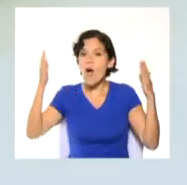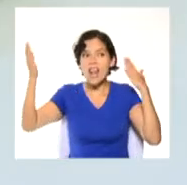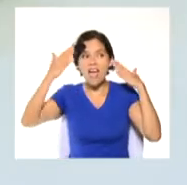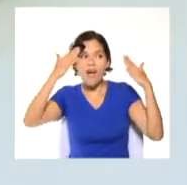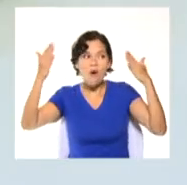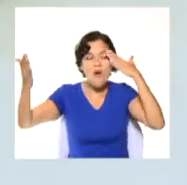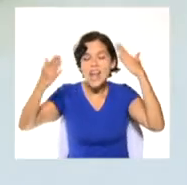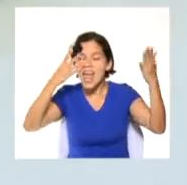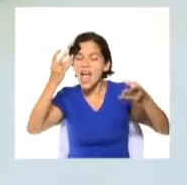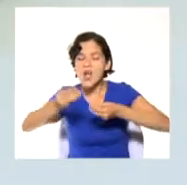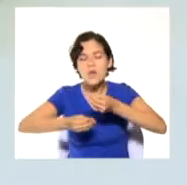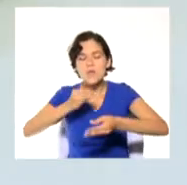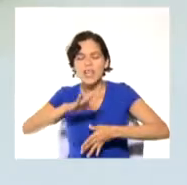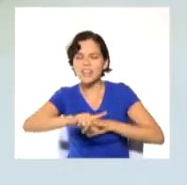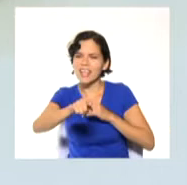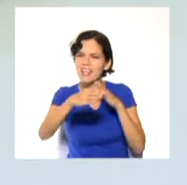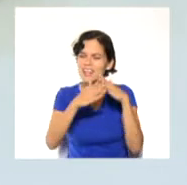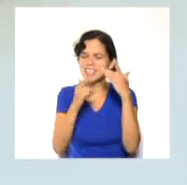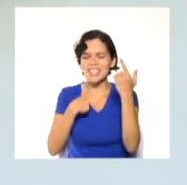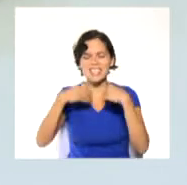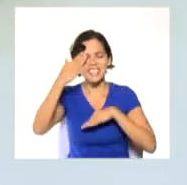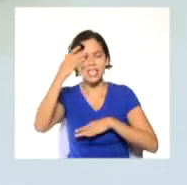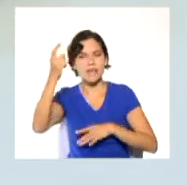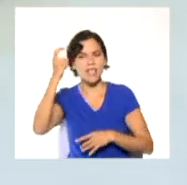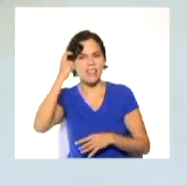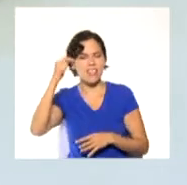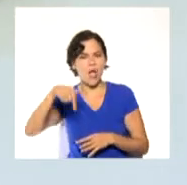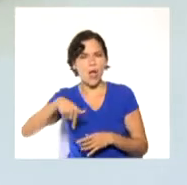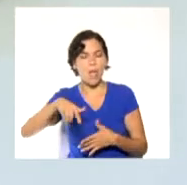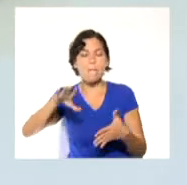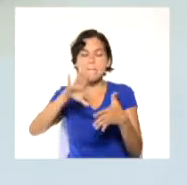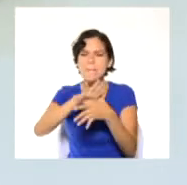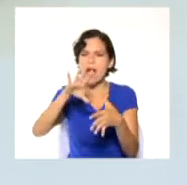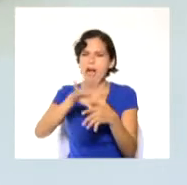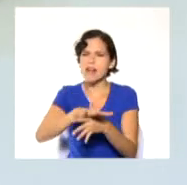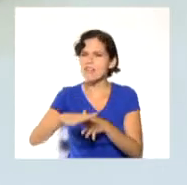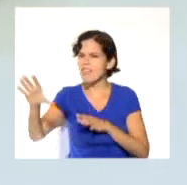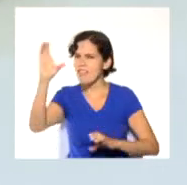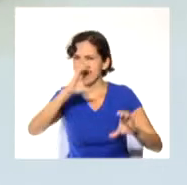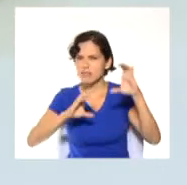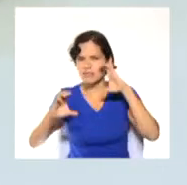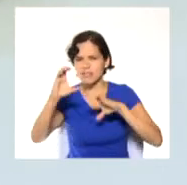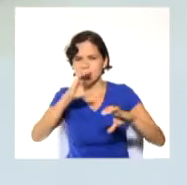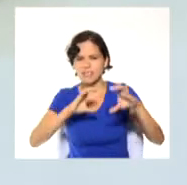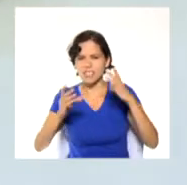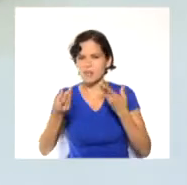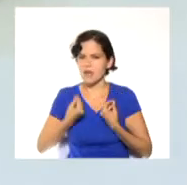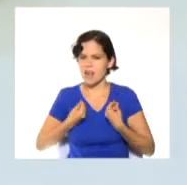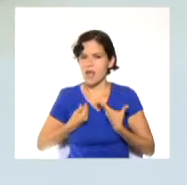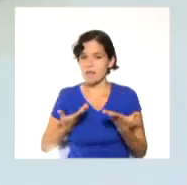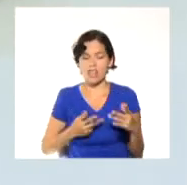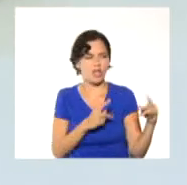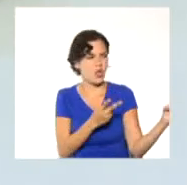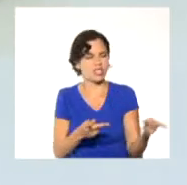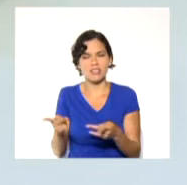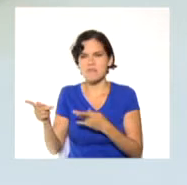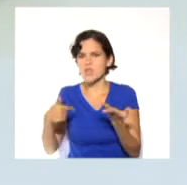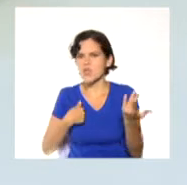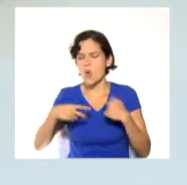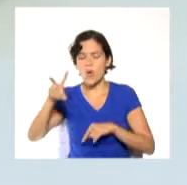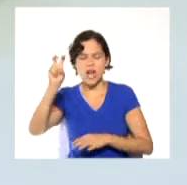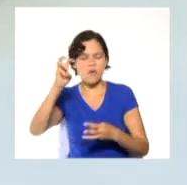¿Cómo están allá en casa? ¿Saben qué día es hoy? Hoy es martes de Ciencia para la Vida, así que los invito a una